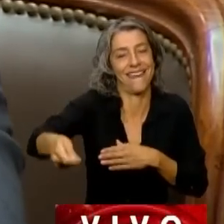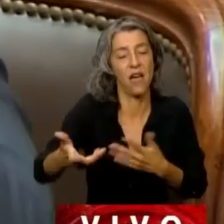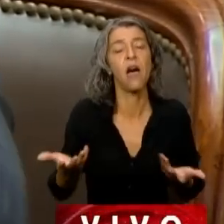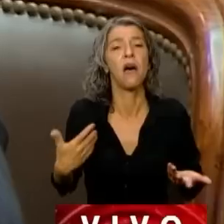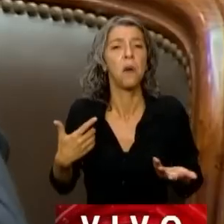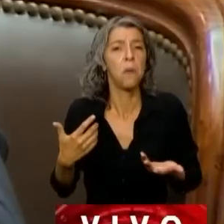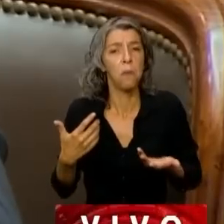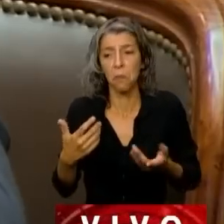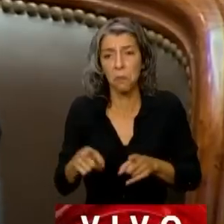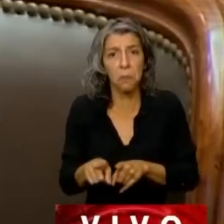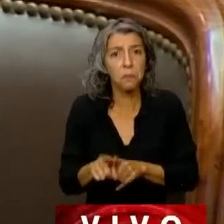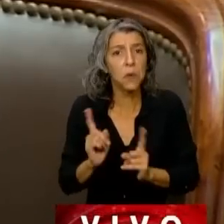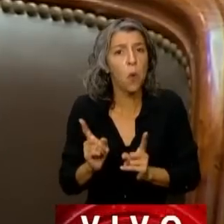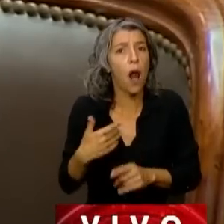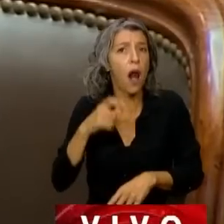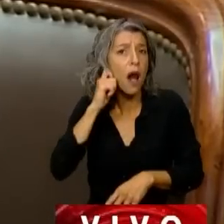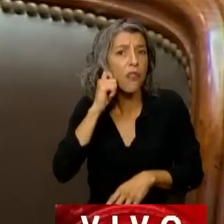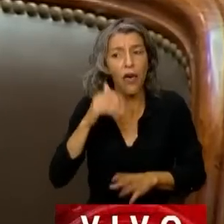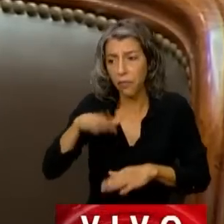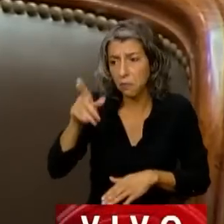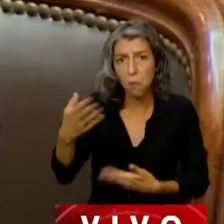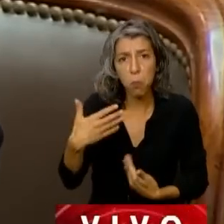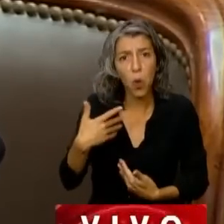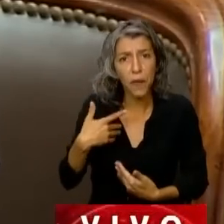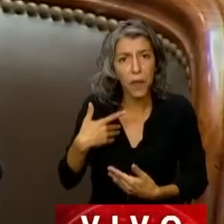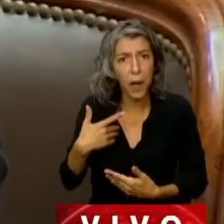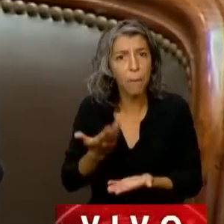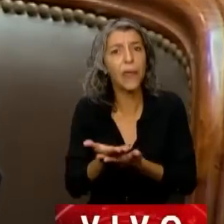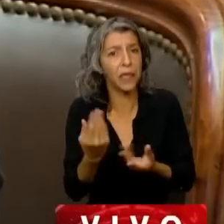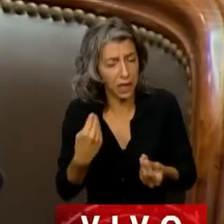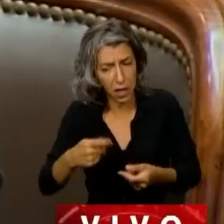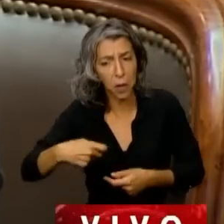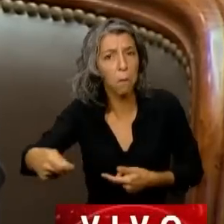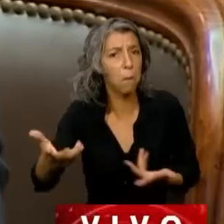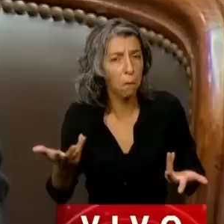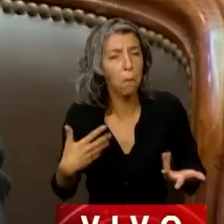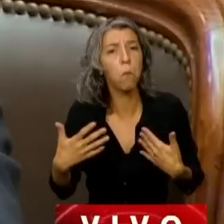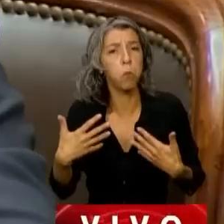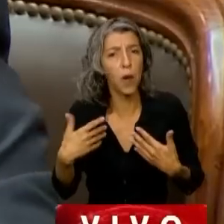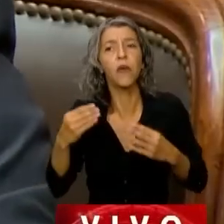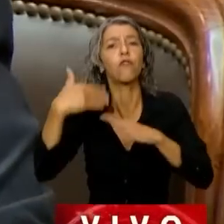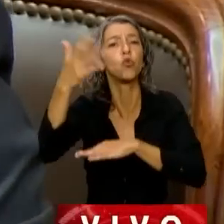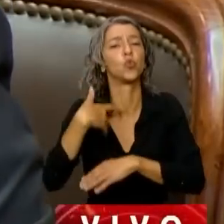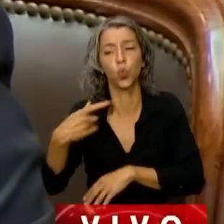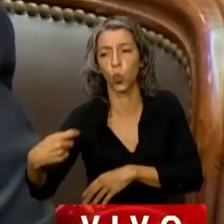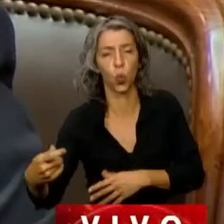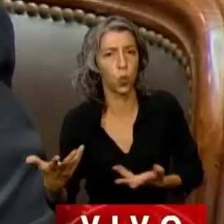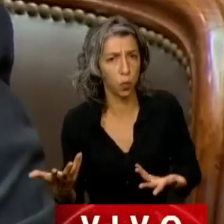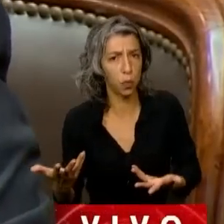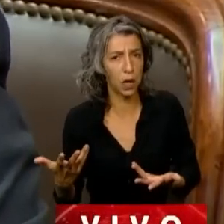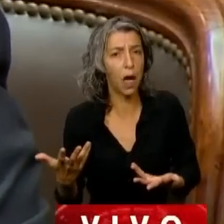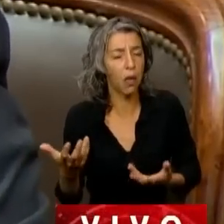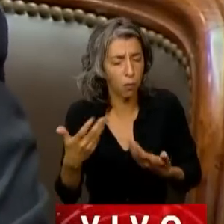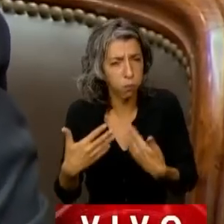problema. Y es mentira, señor presidente, y con esto termino, porque en el proyecto de minoría, en el dictamen de minoría